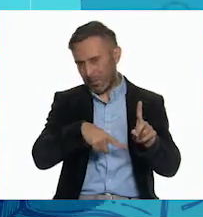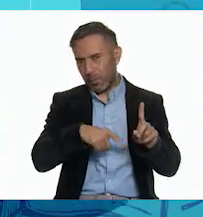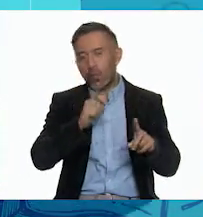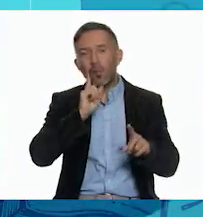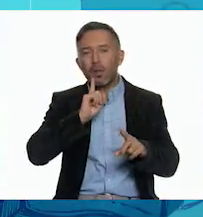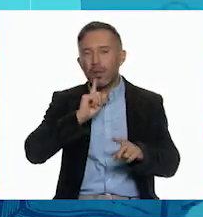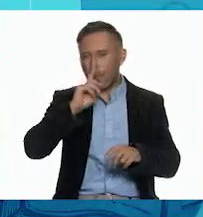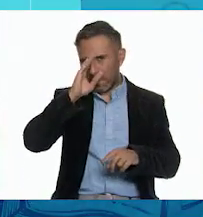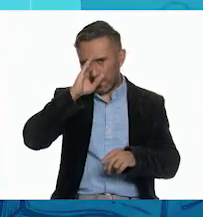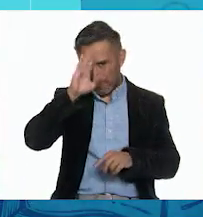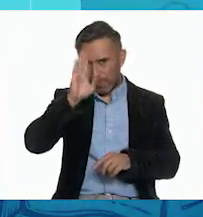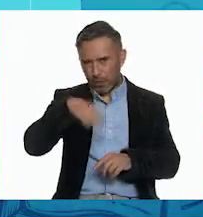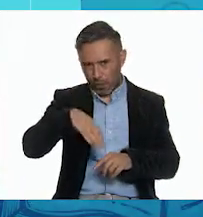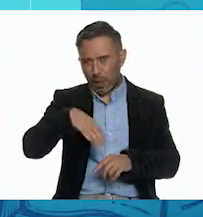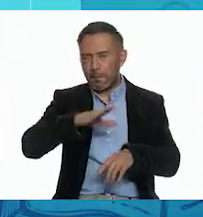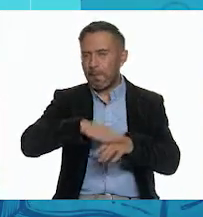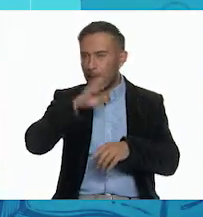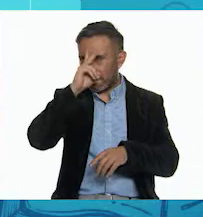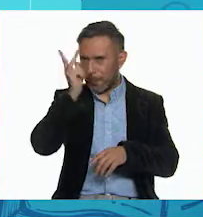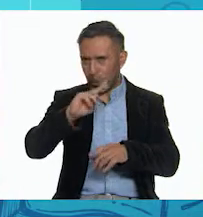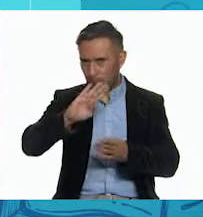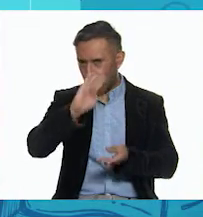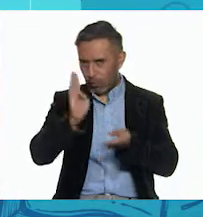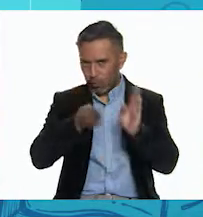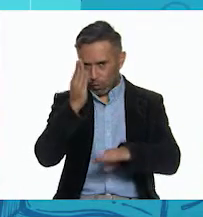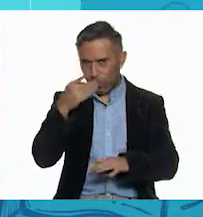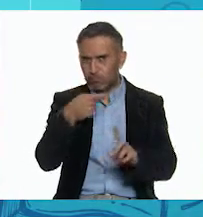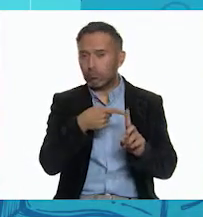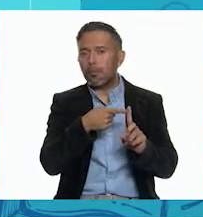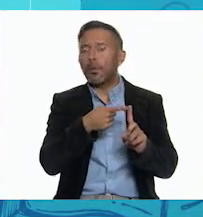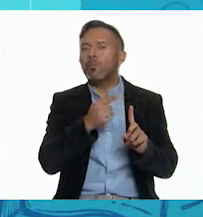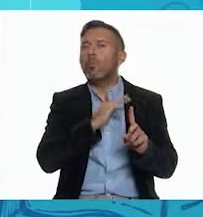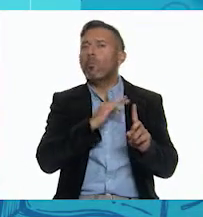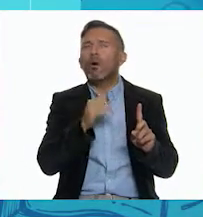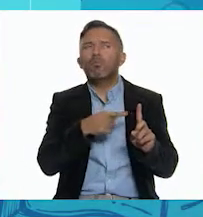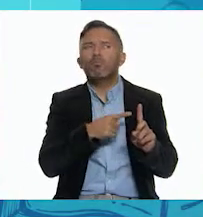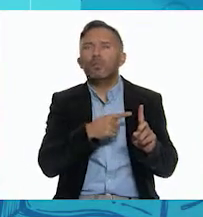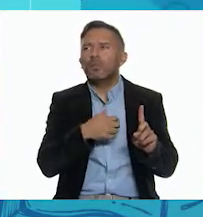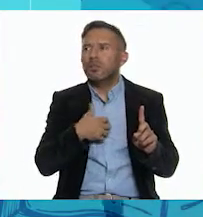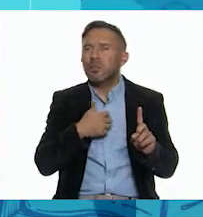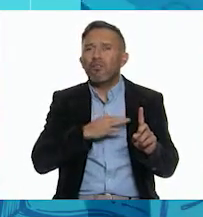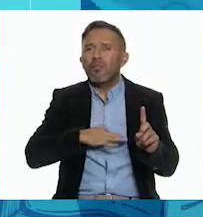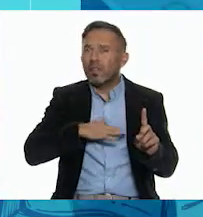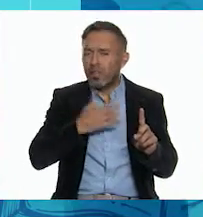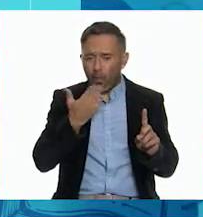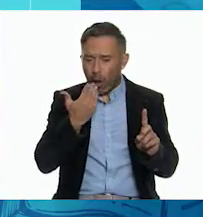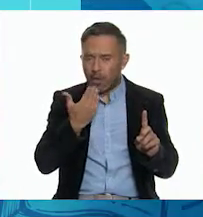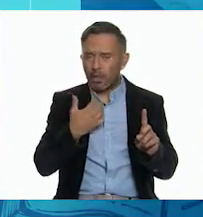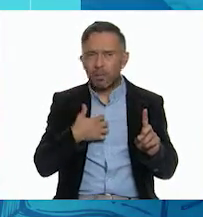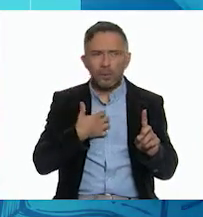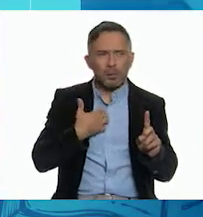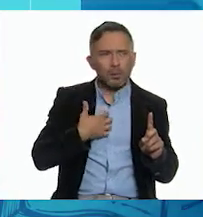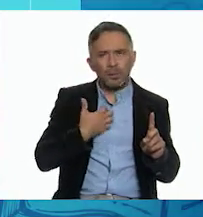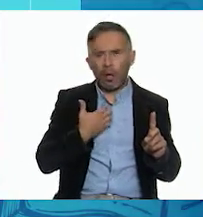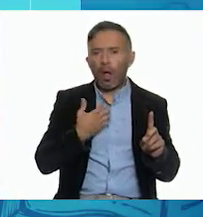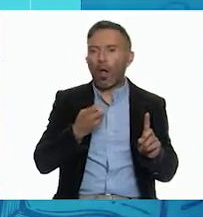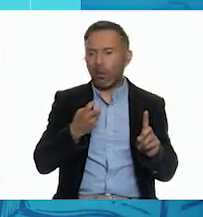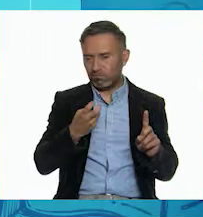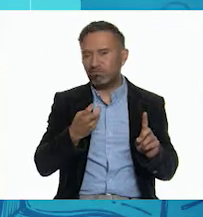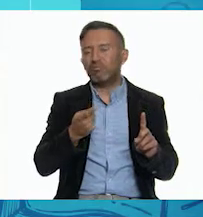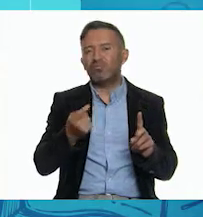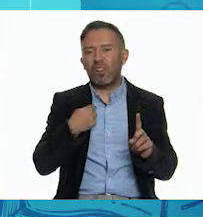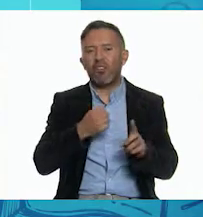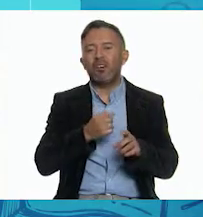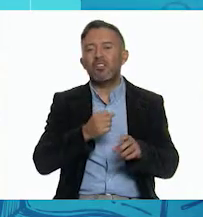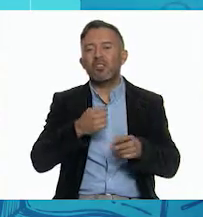que la motiva a actuar de esa manera es la infelicidad, por lo que maltrata, humilla y engaña